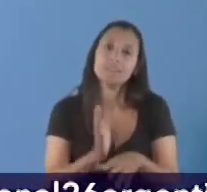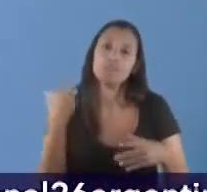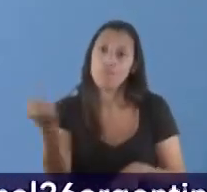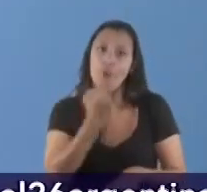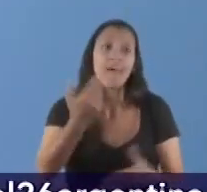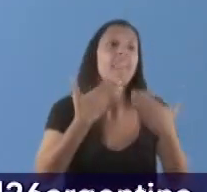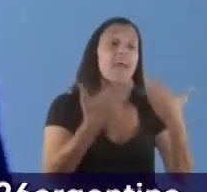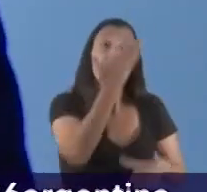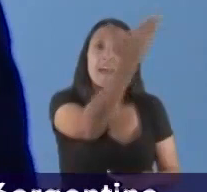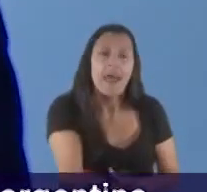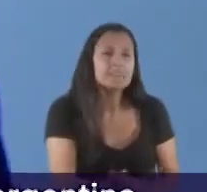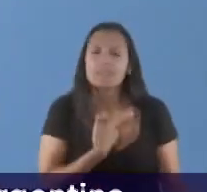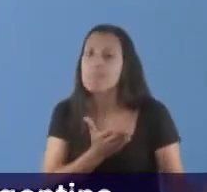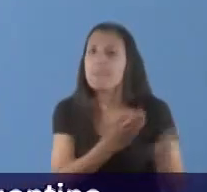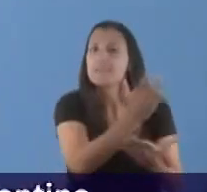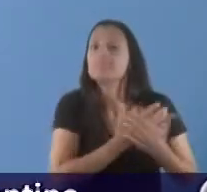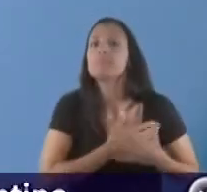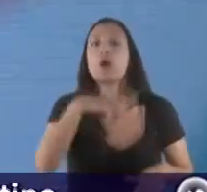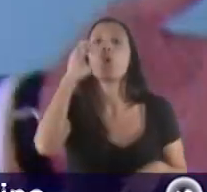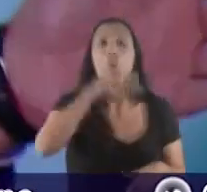mi gratitud eterna, querido Juan.